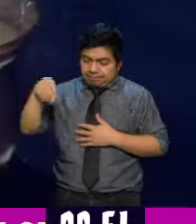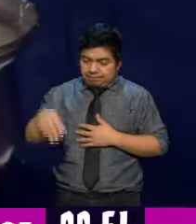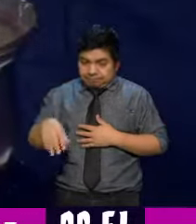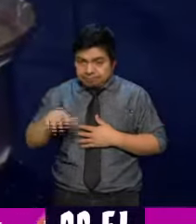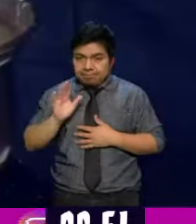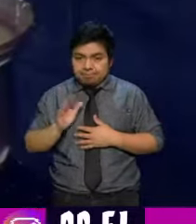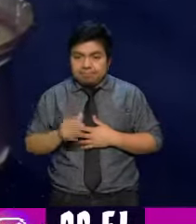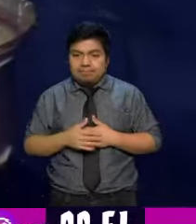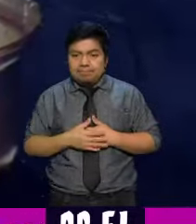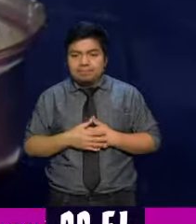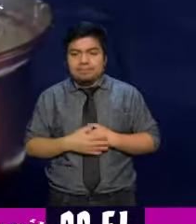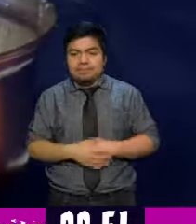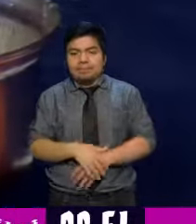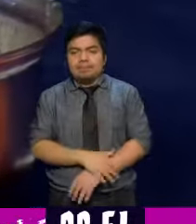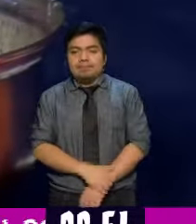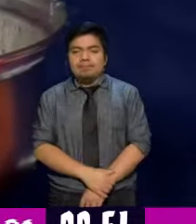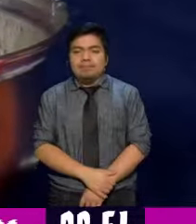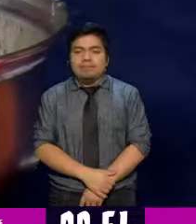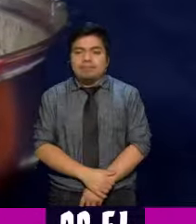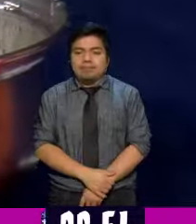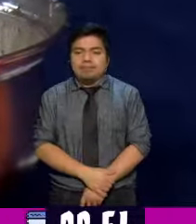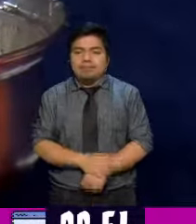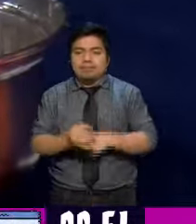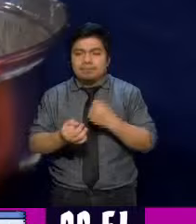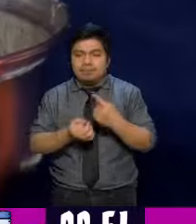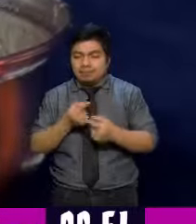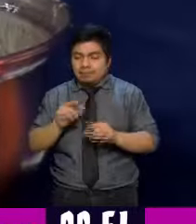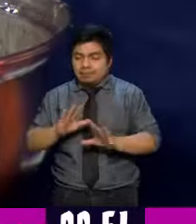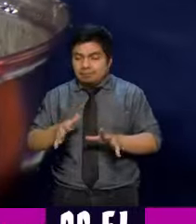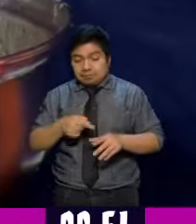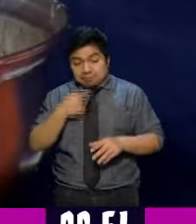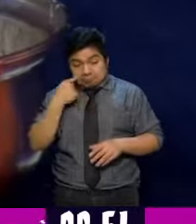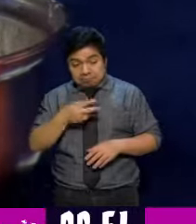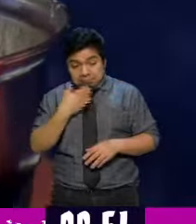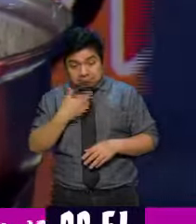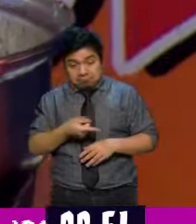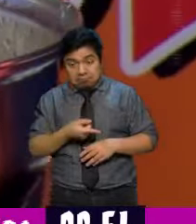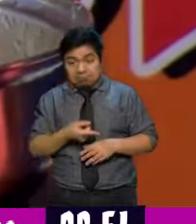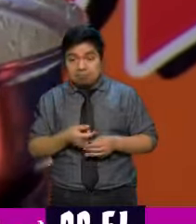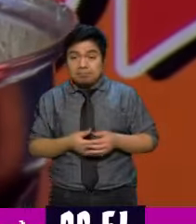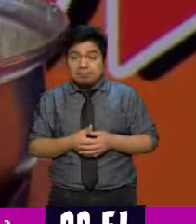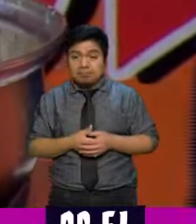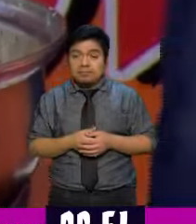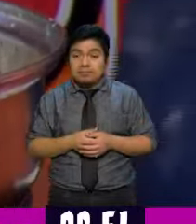directamente. Aquí tenemos unas ya armadas. ¿Qué tal les quedó?